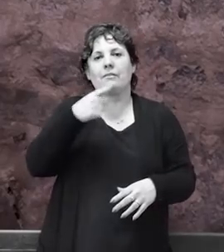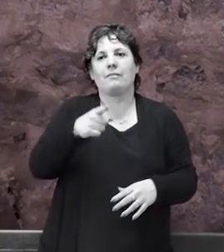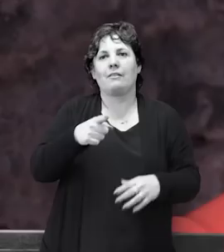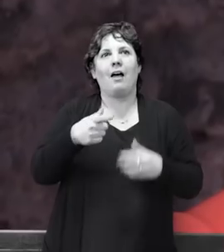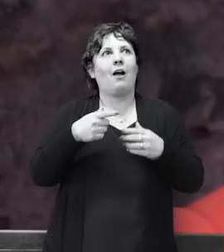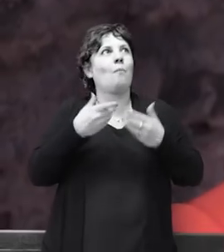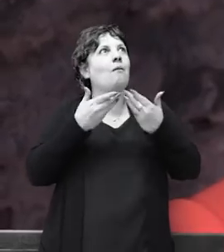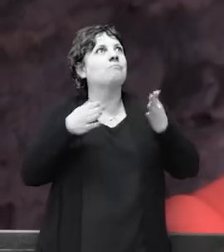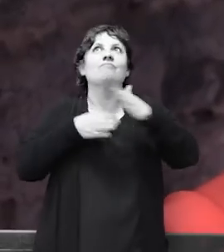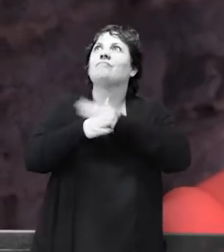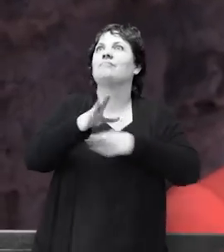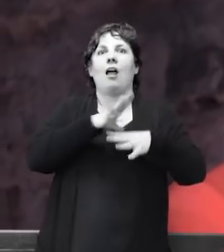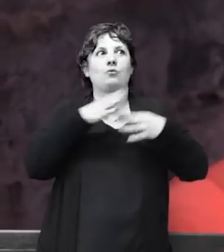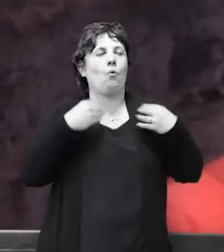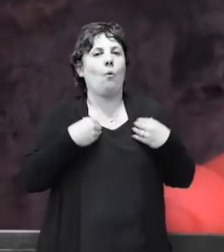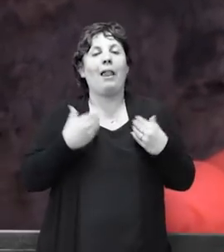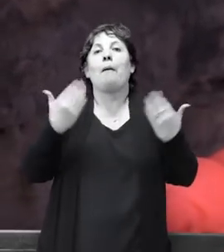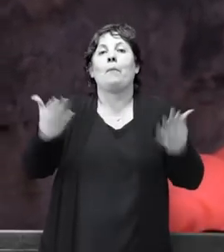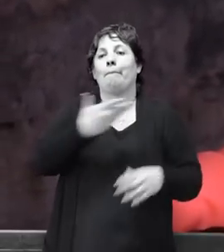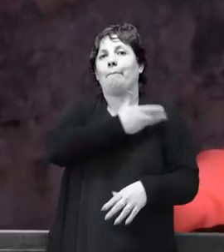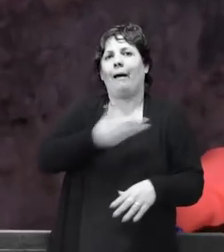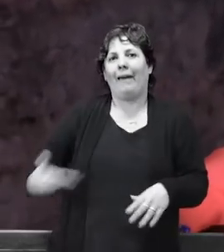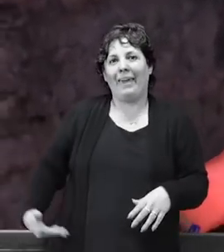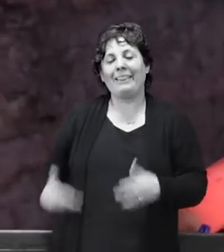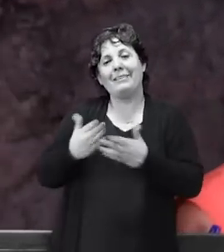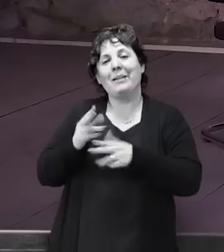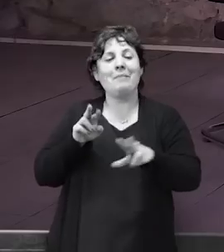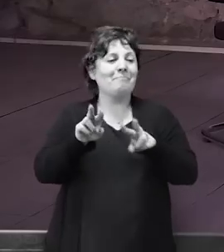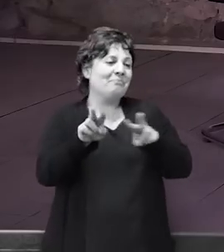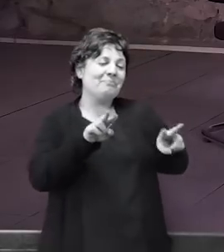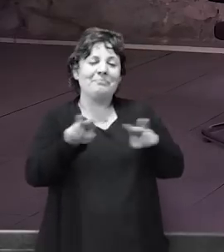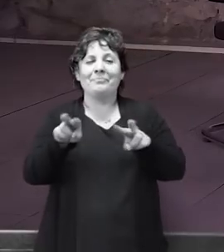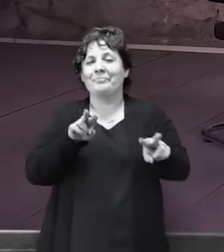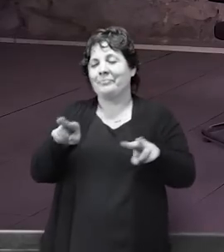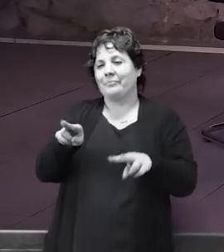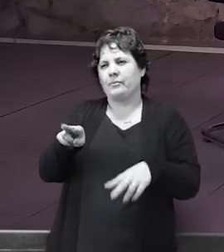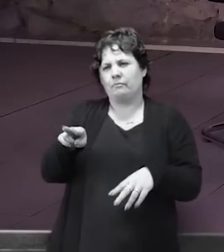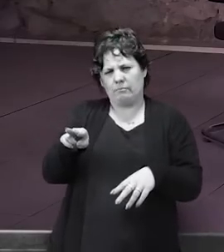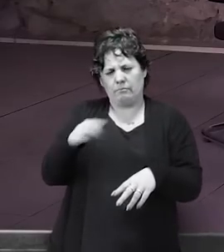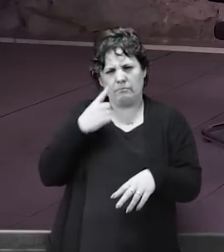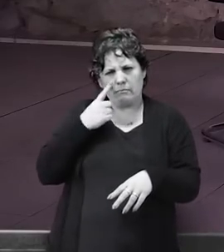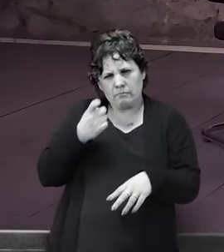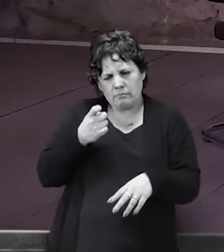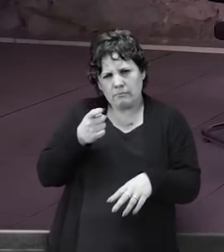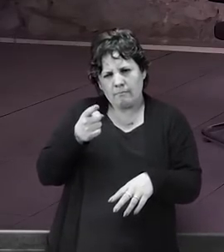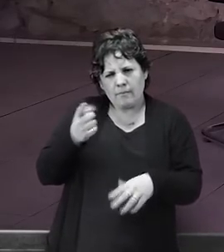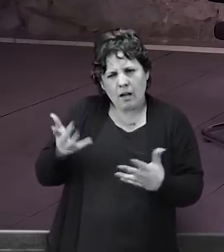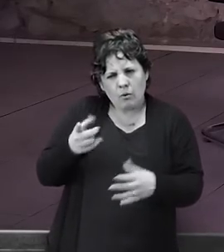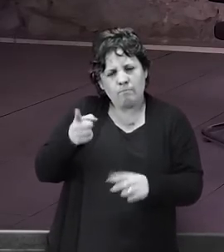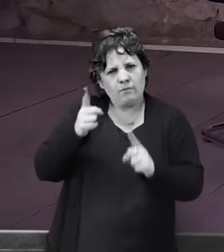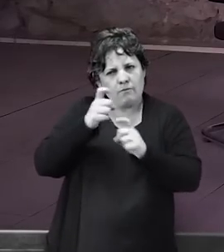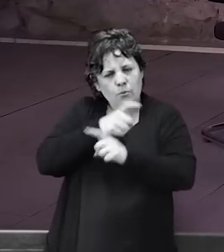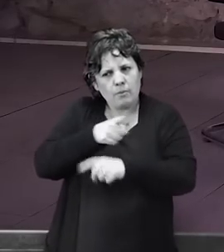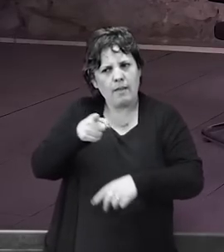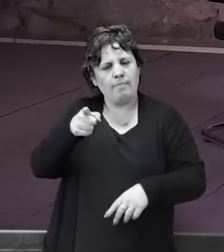al ámbito educativo, digamos, ¿no? Que son las maestras justamente las que detectan en alguna medida alguna